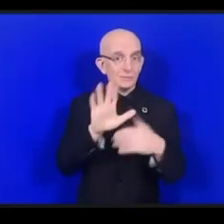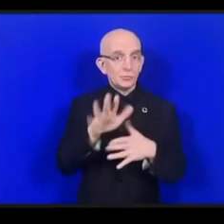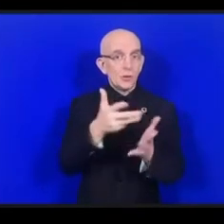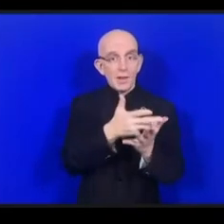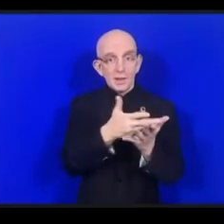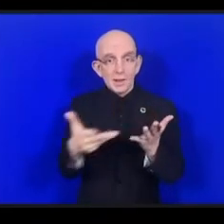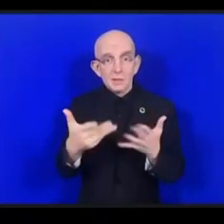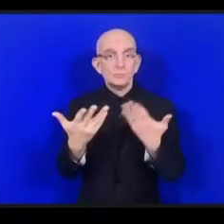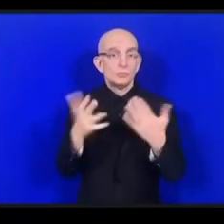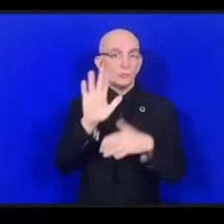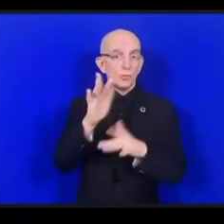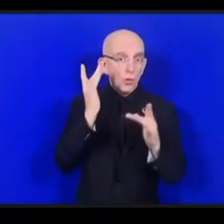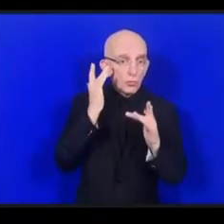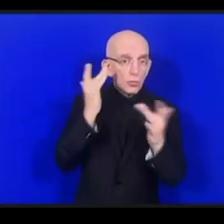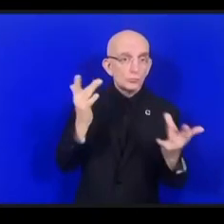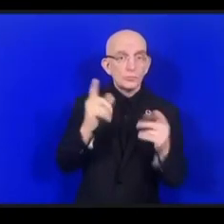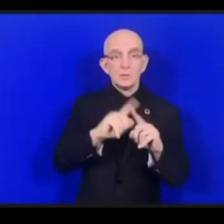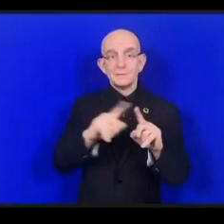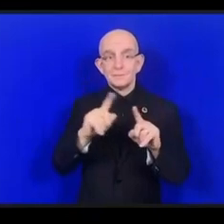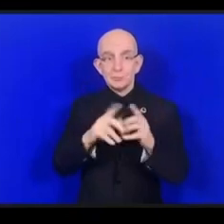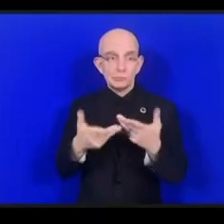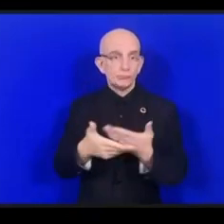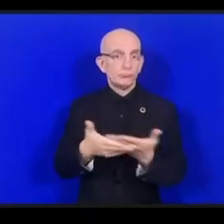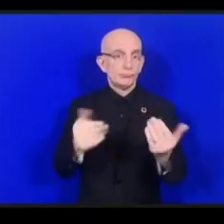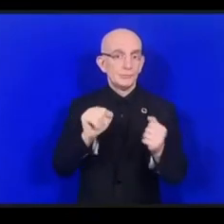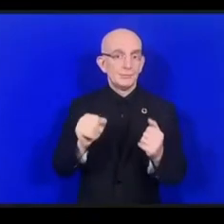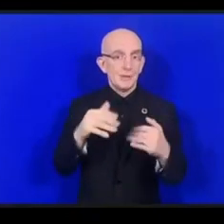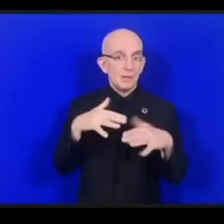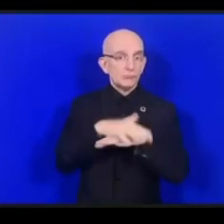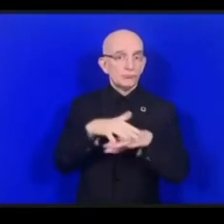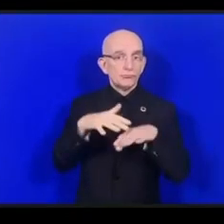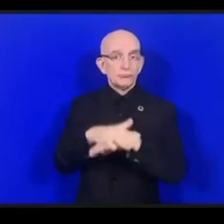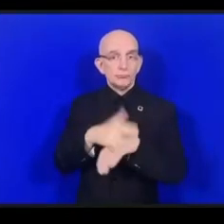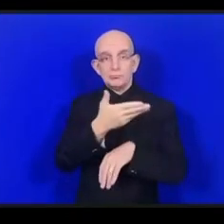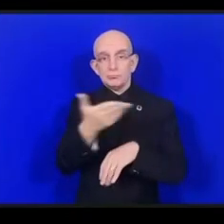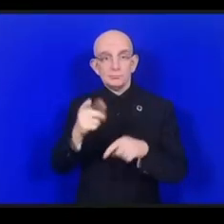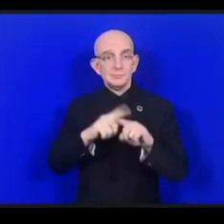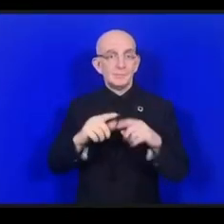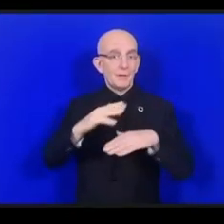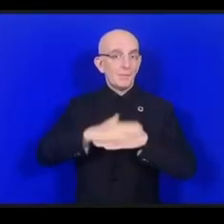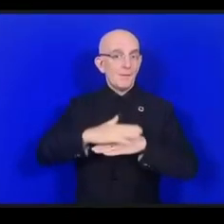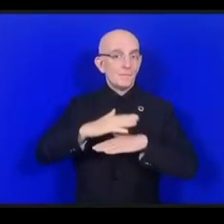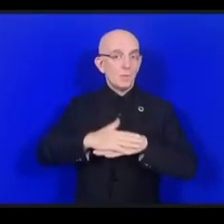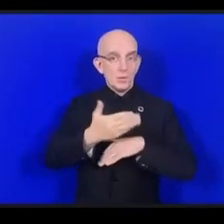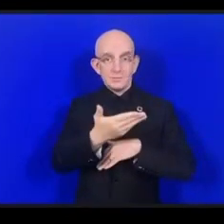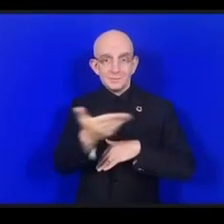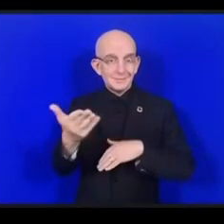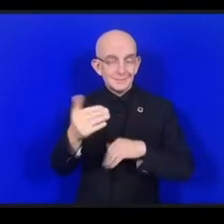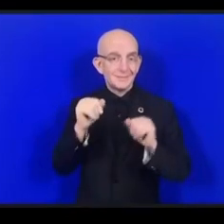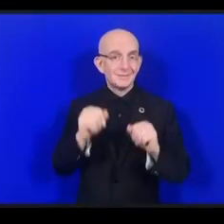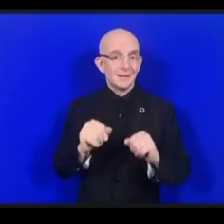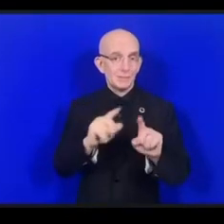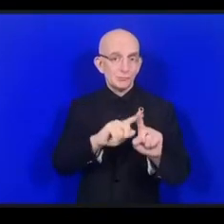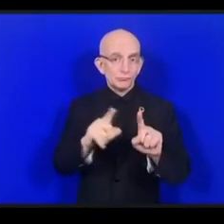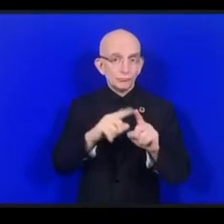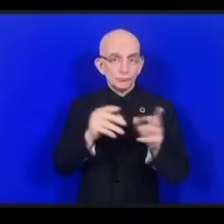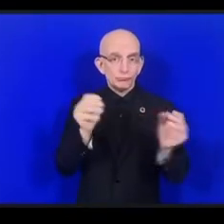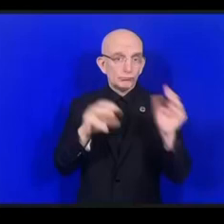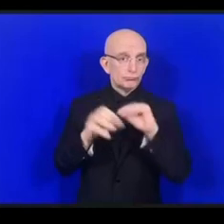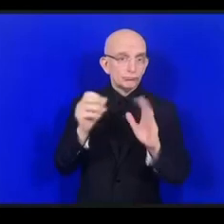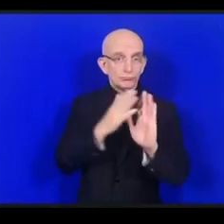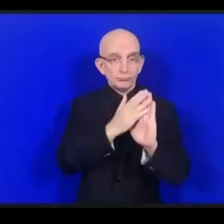y interoperable con plataformas y bibliotecas tiene que describirse correctamente pedagógicamente